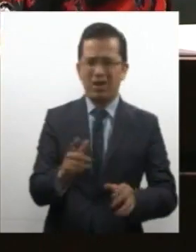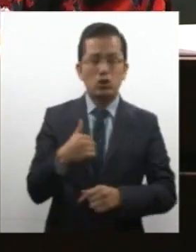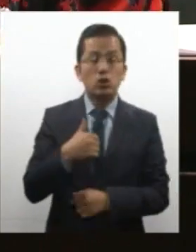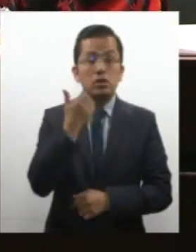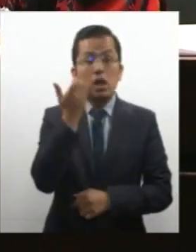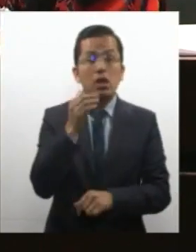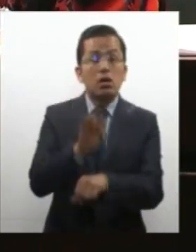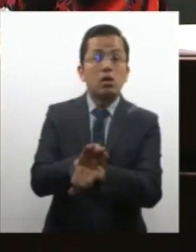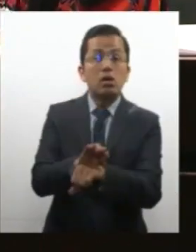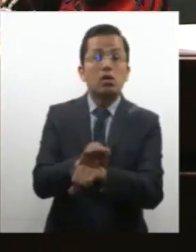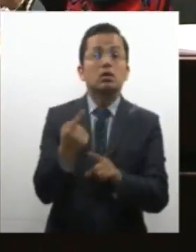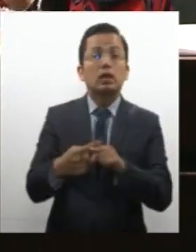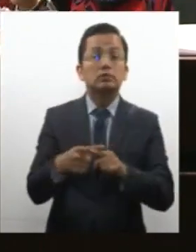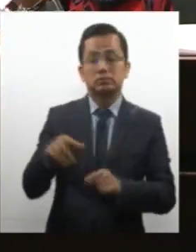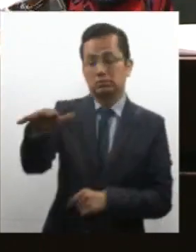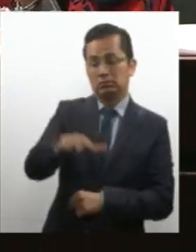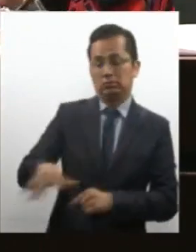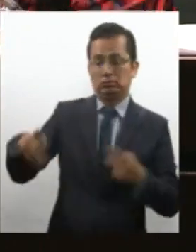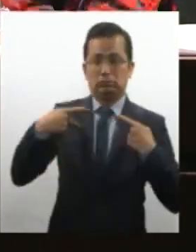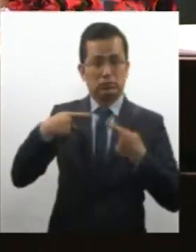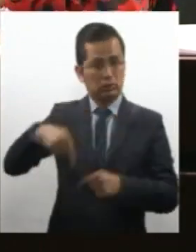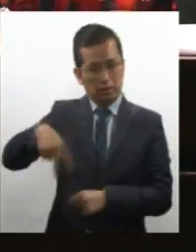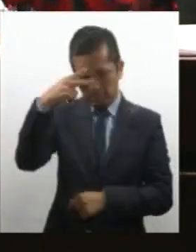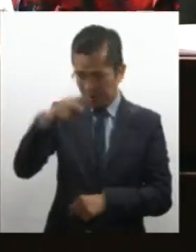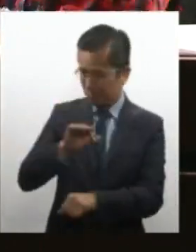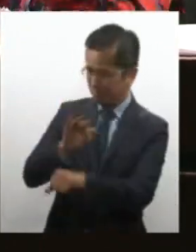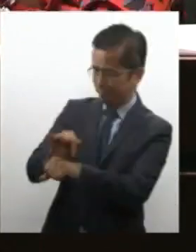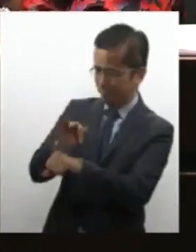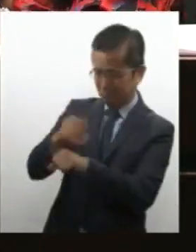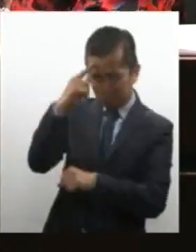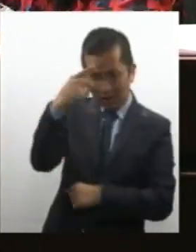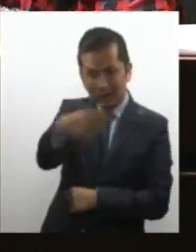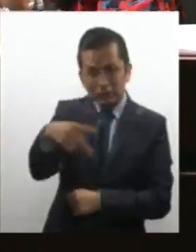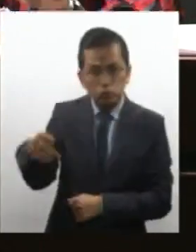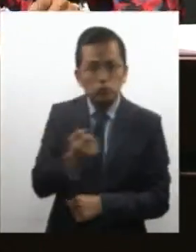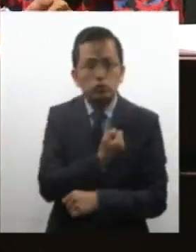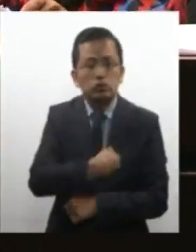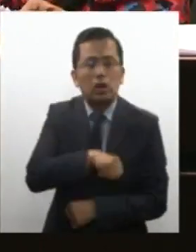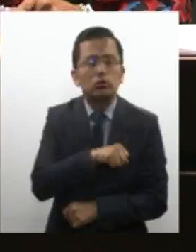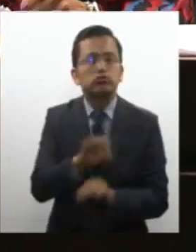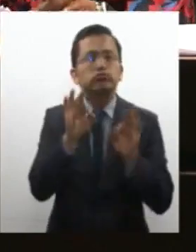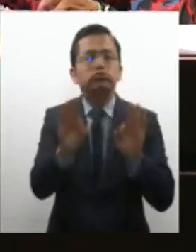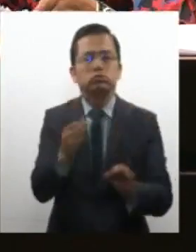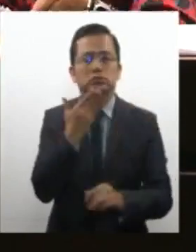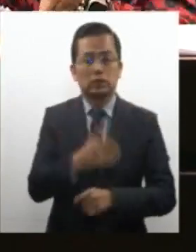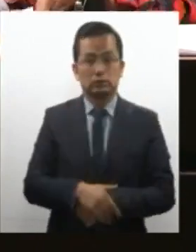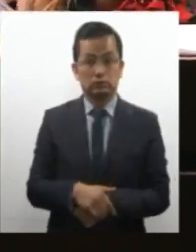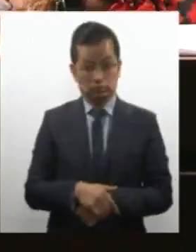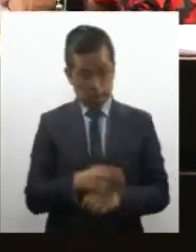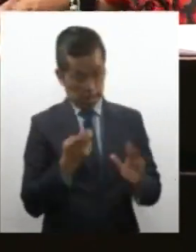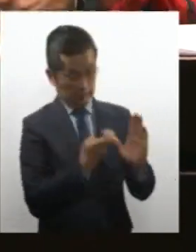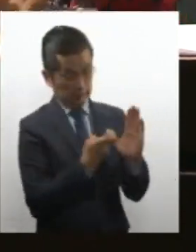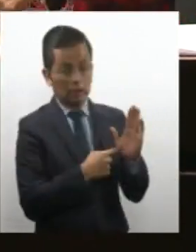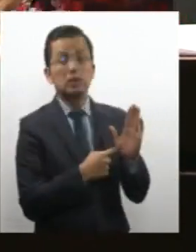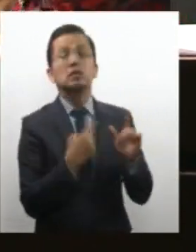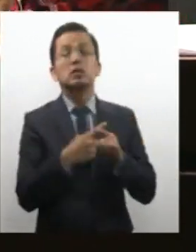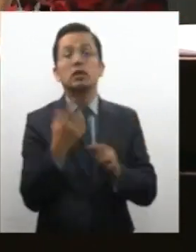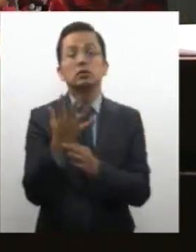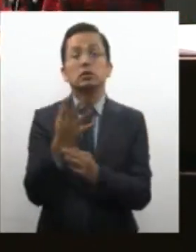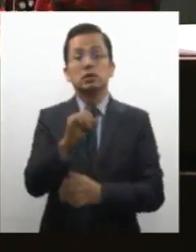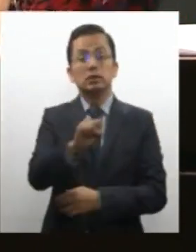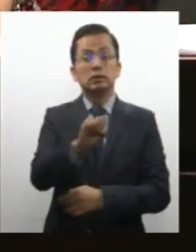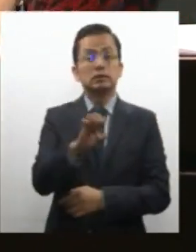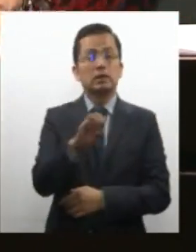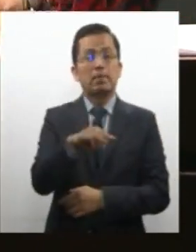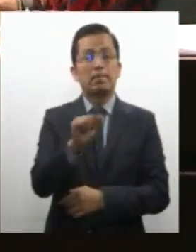a los mexicanos de un grave problema de salud pública. Y ahí está este artículo publicado por la Semarnat de